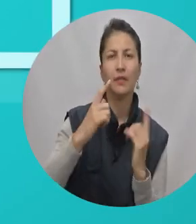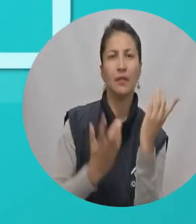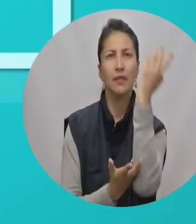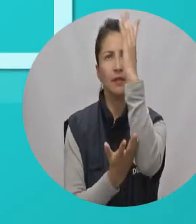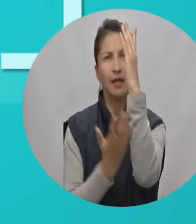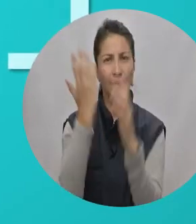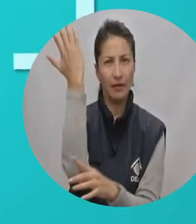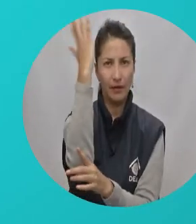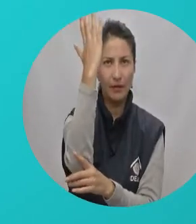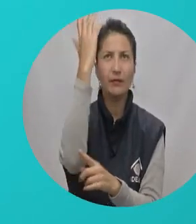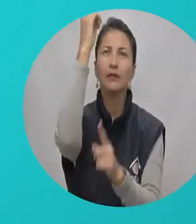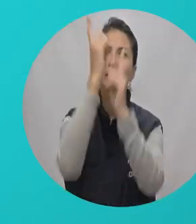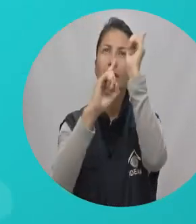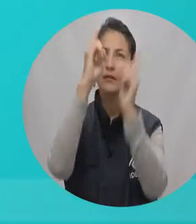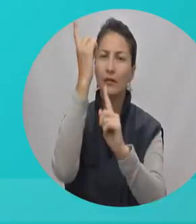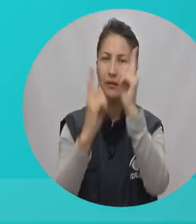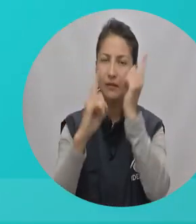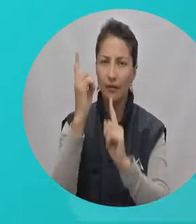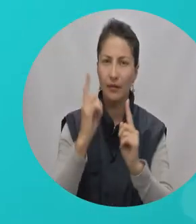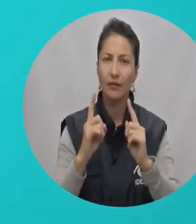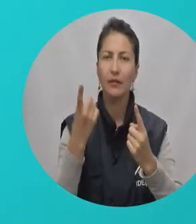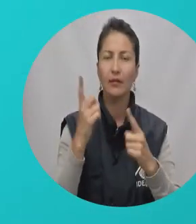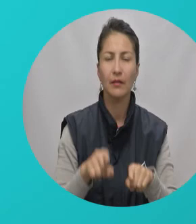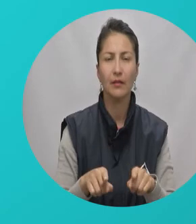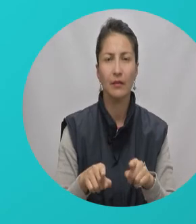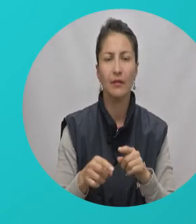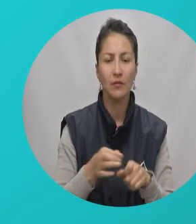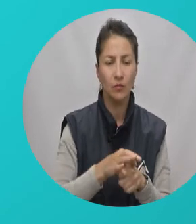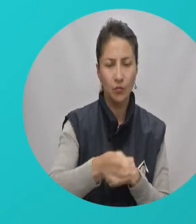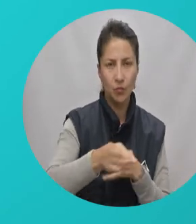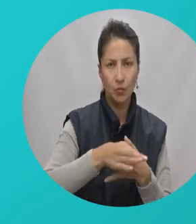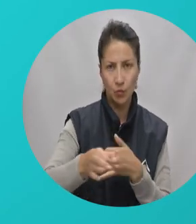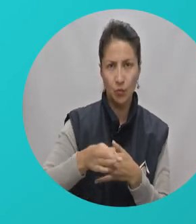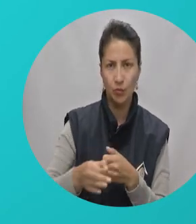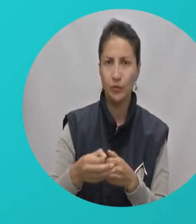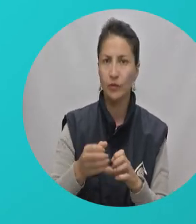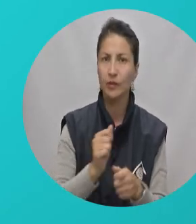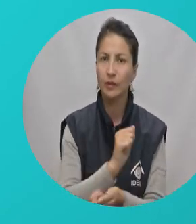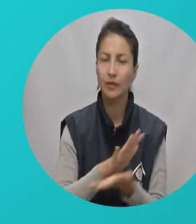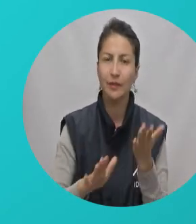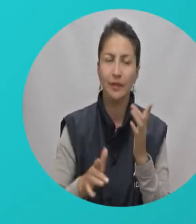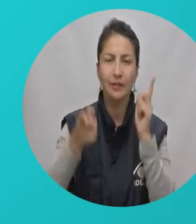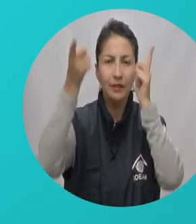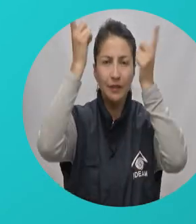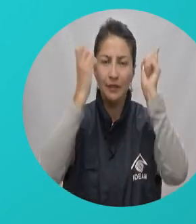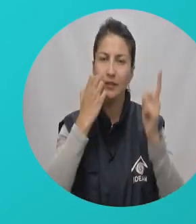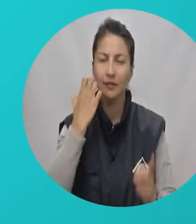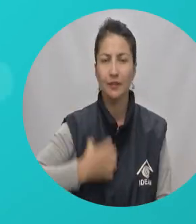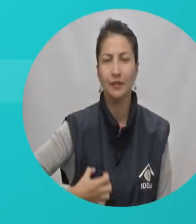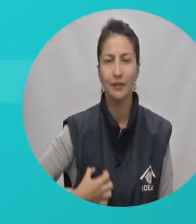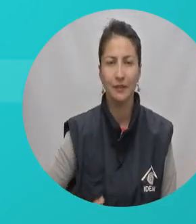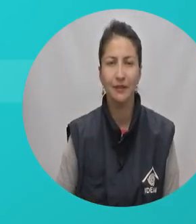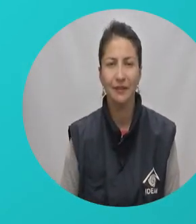rayos, pronósticos y alertas a nivel municipal. Disponible gratis para iOS y Android.